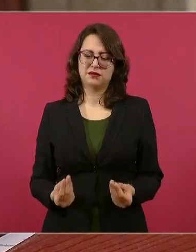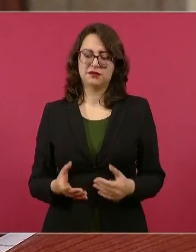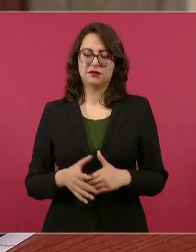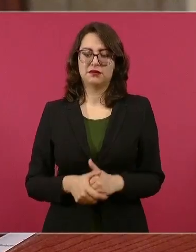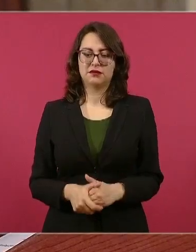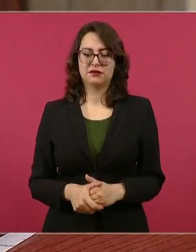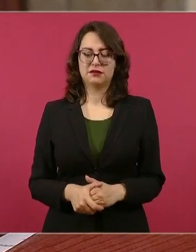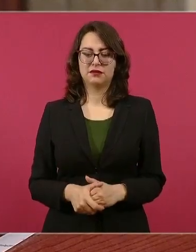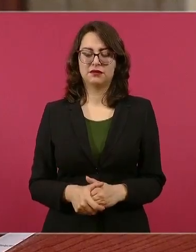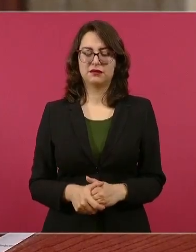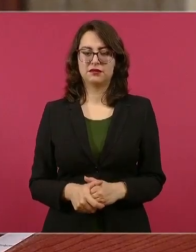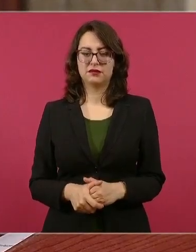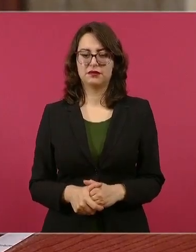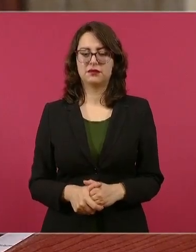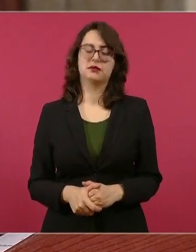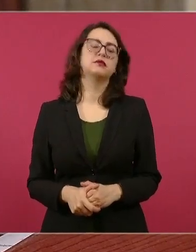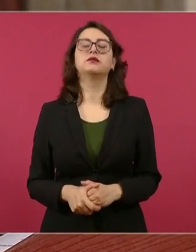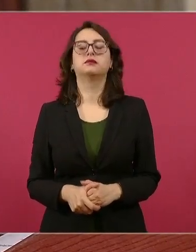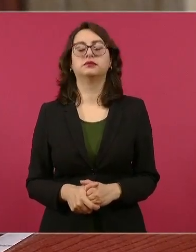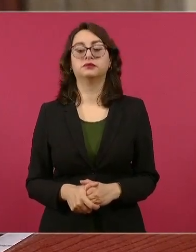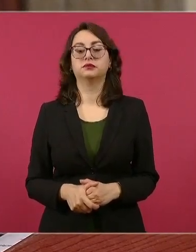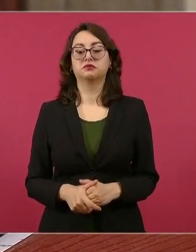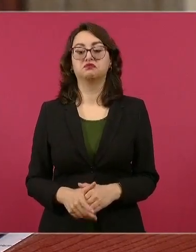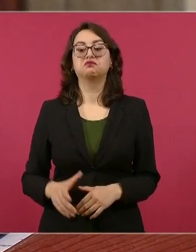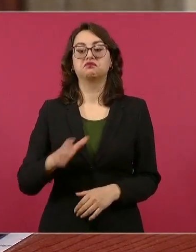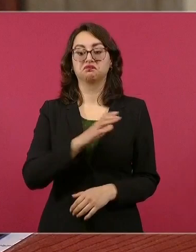Donde gana su candidata a pesar de ser